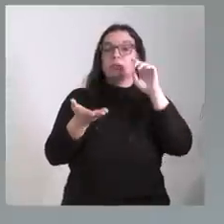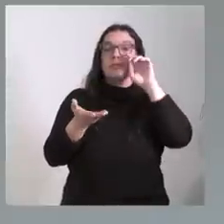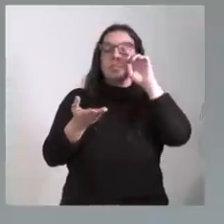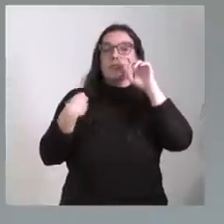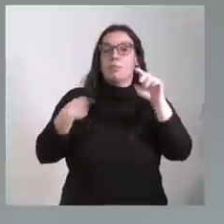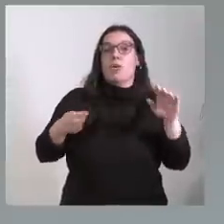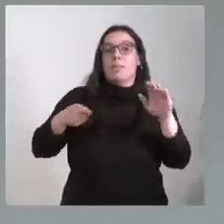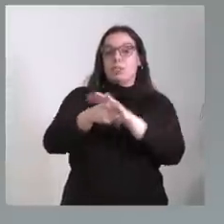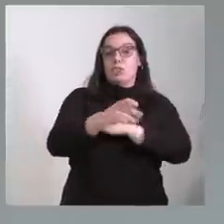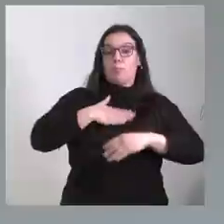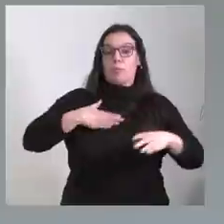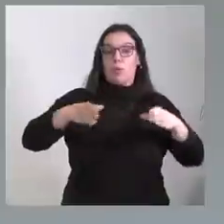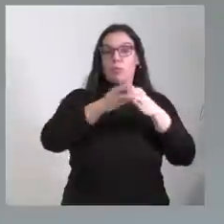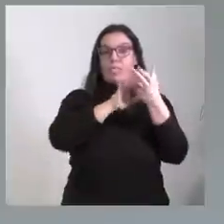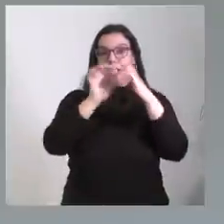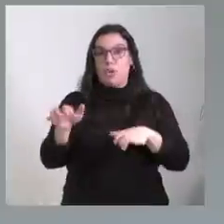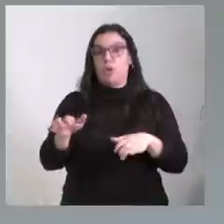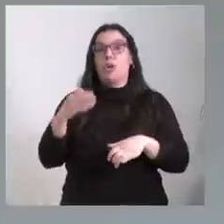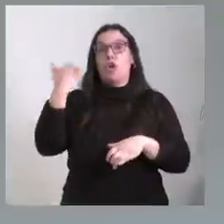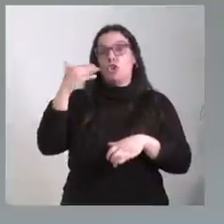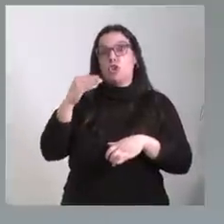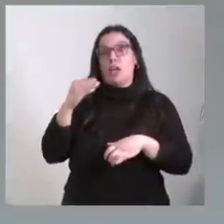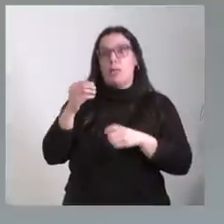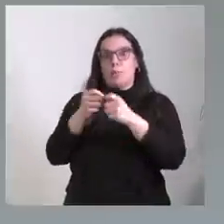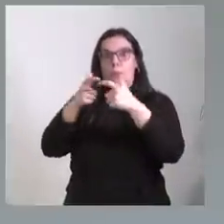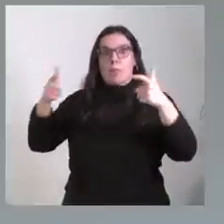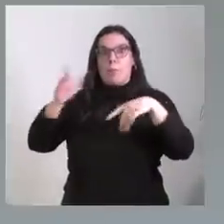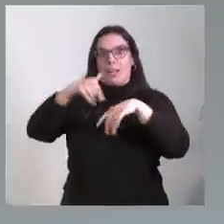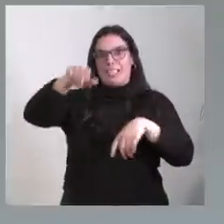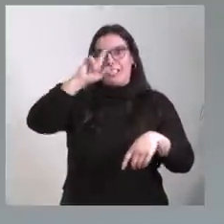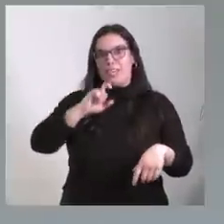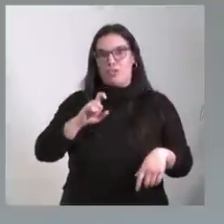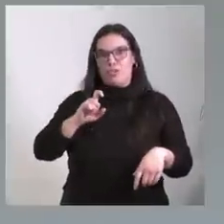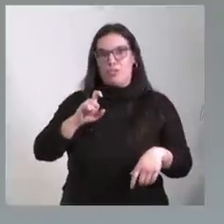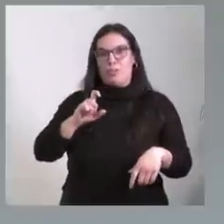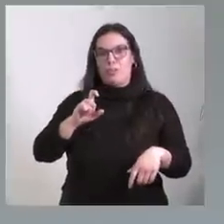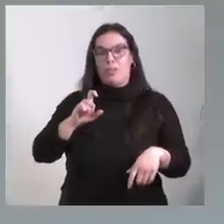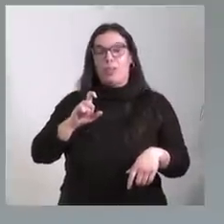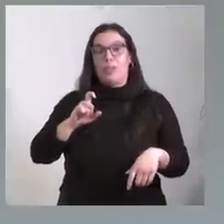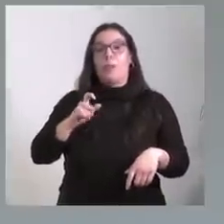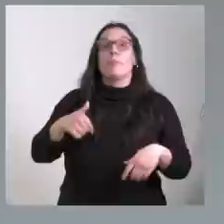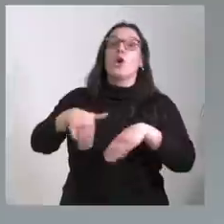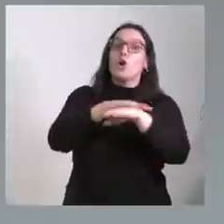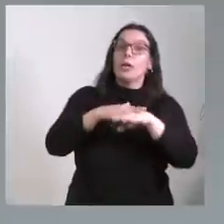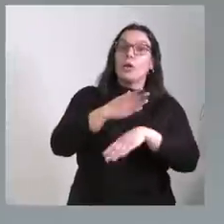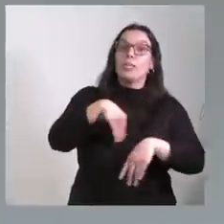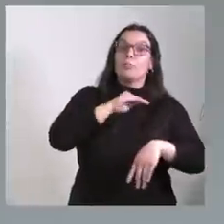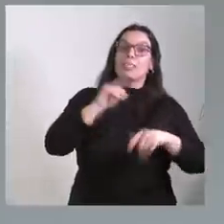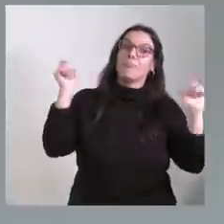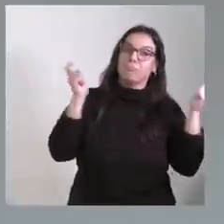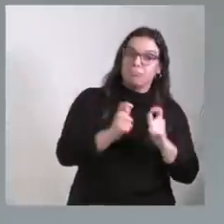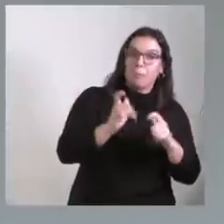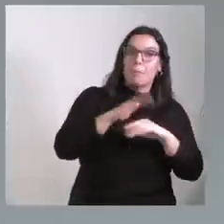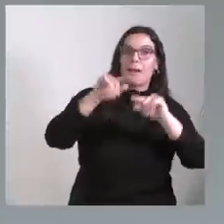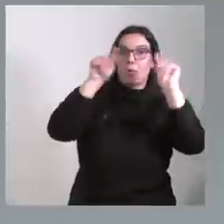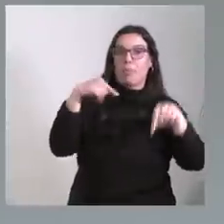las inversiones de la junta de castillón en Soria aumentan de forma importante para el año 2023 mientras que las del gobierno de España bajan en la